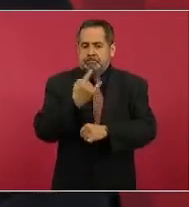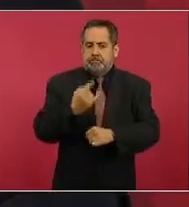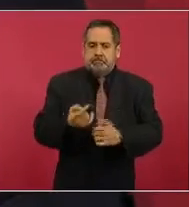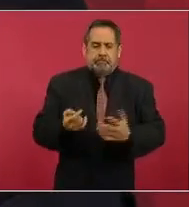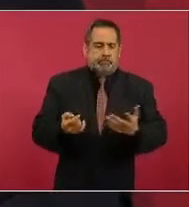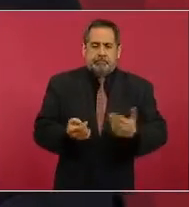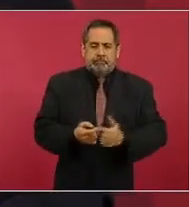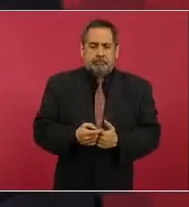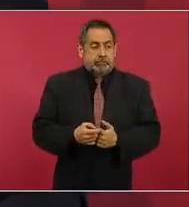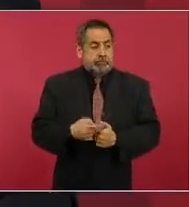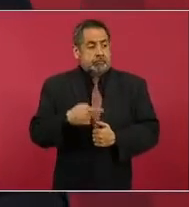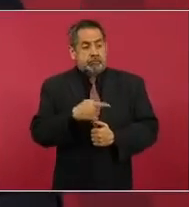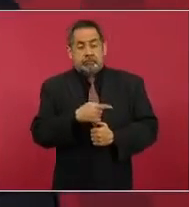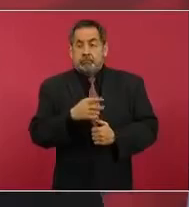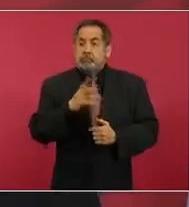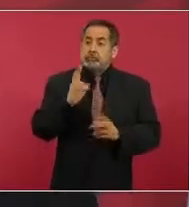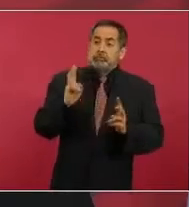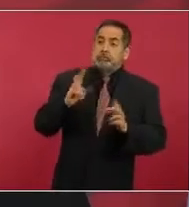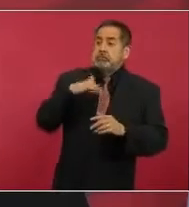se acabó la corrupción.